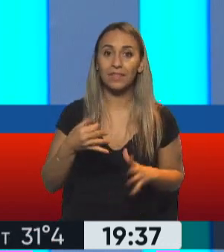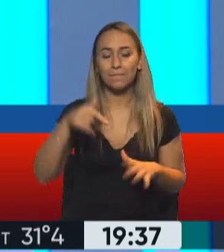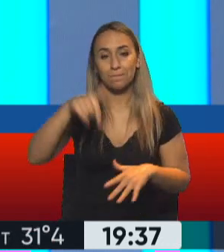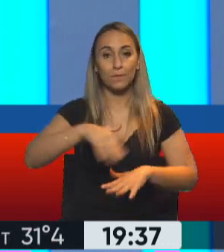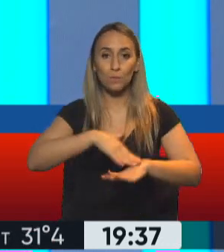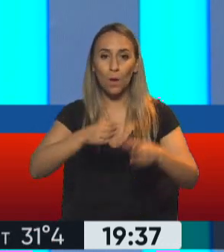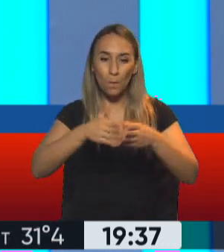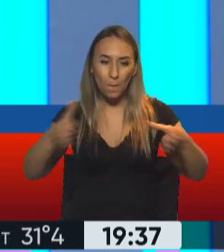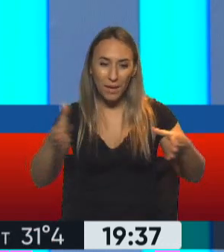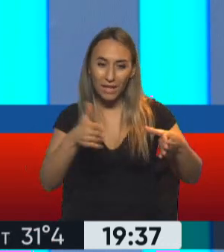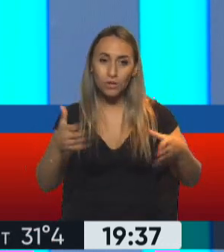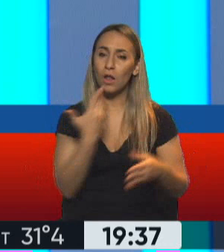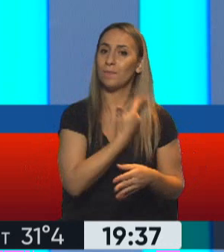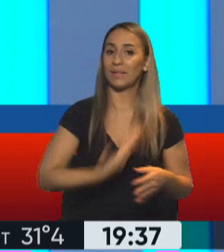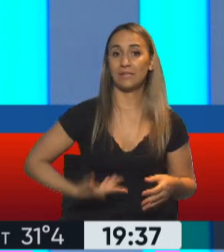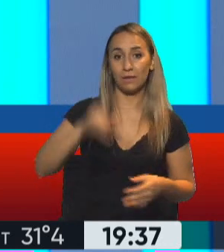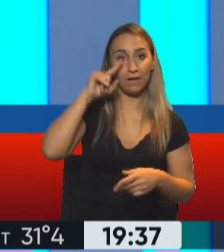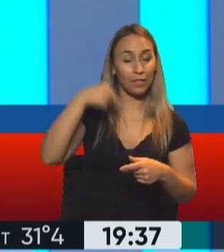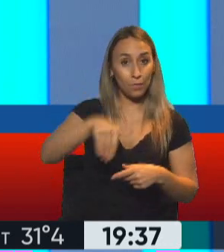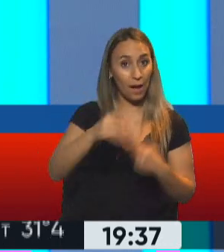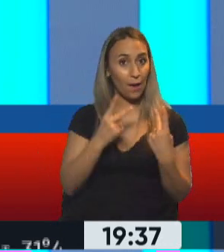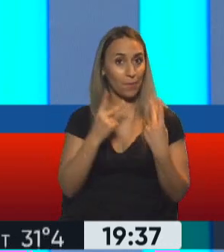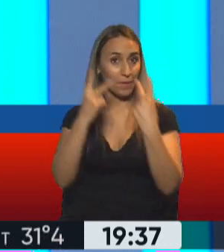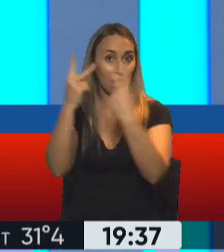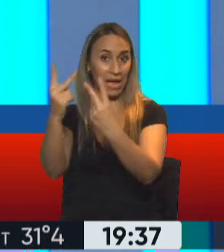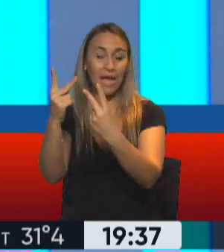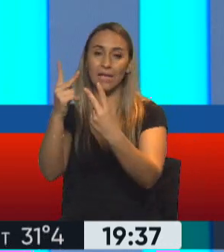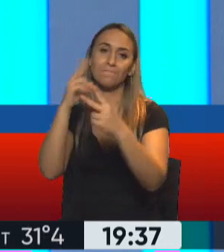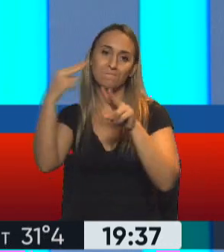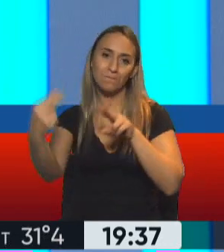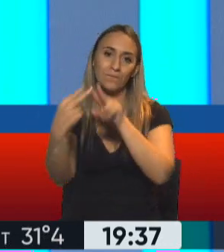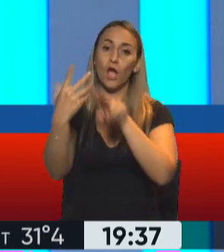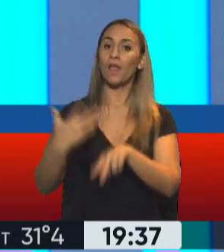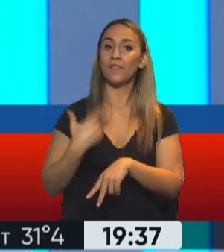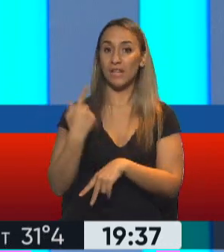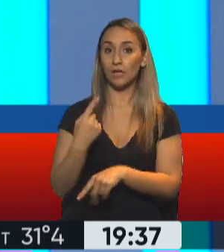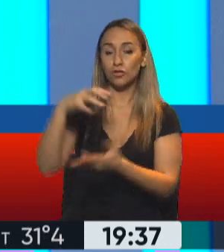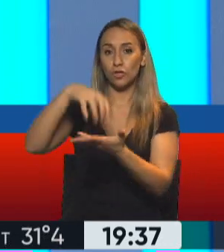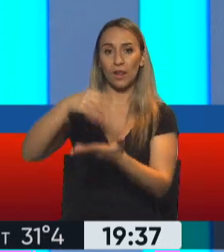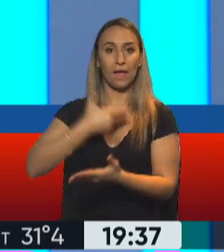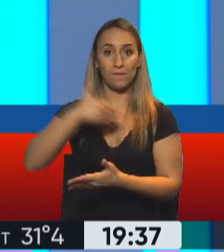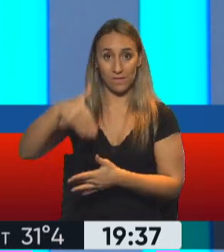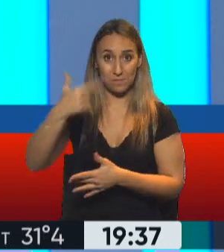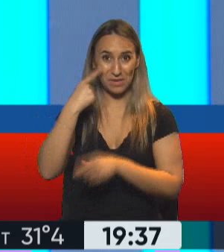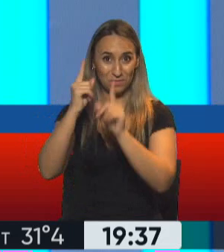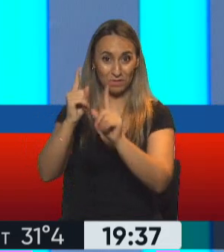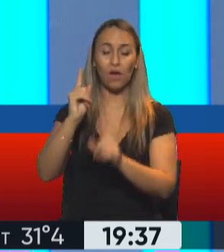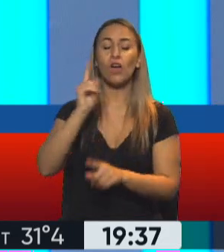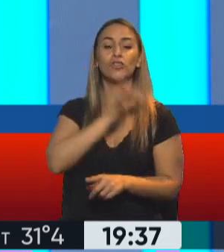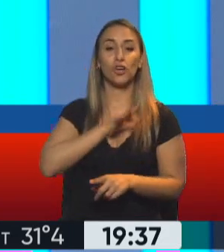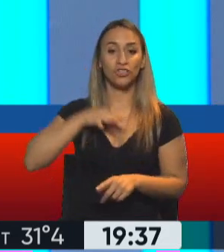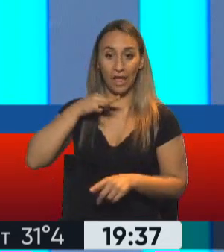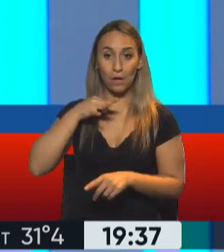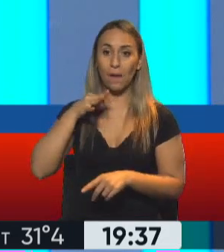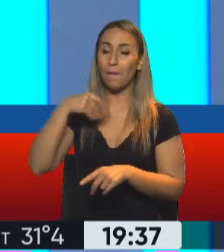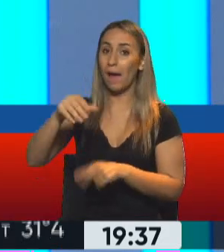viaje, ¿no?, del presidente Alberto Fernández, y donde allí se encontrará con la directora justamente del Fondo Monetario Internacional, Kristalina Georgieva. En